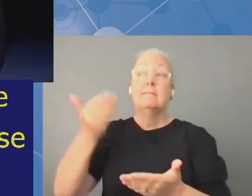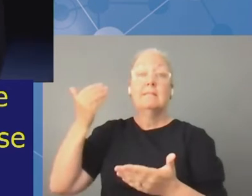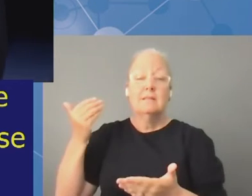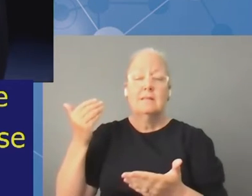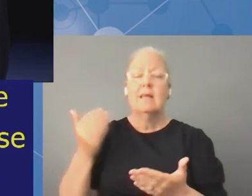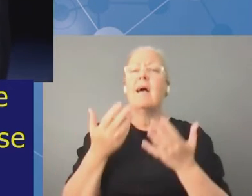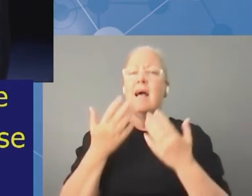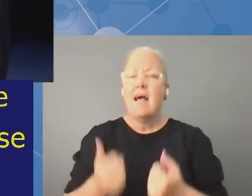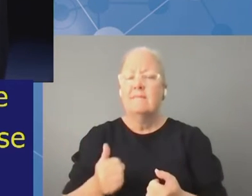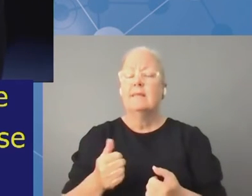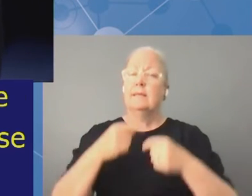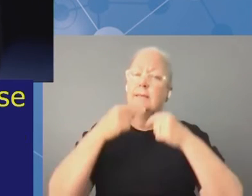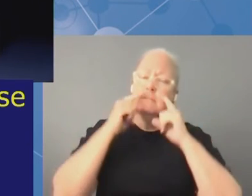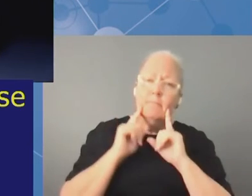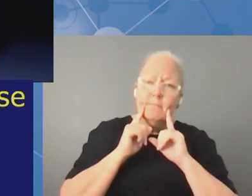tragedia.